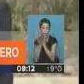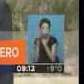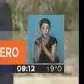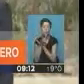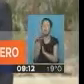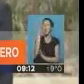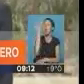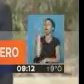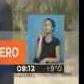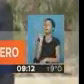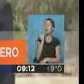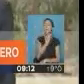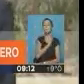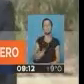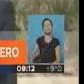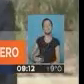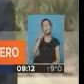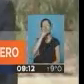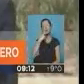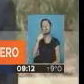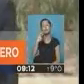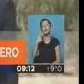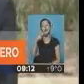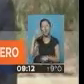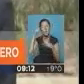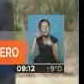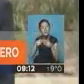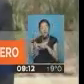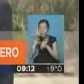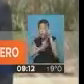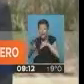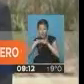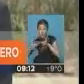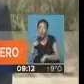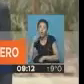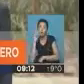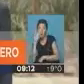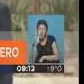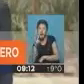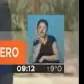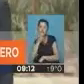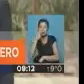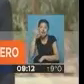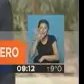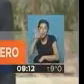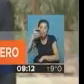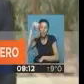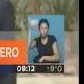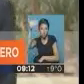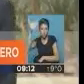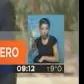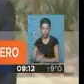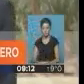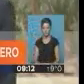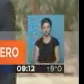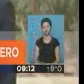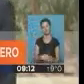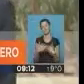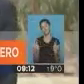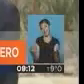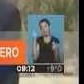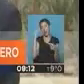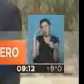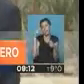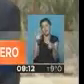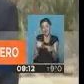dijo eso, ¿no? Buscar que se encuentre de alguna manera esa vocación para el servicio del país. Bueno, esa es nuestra intención. Esperamos